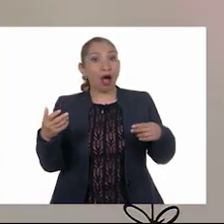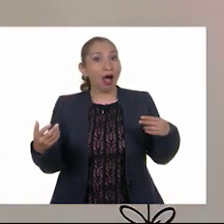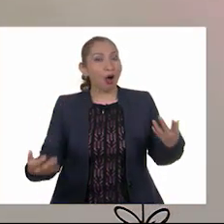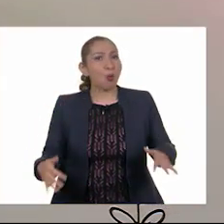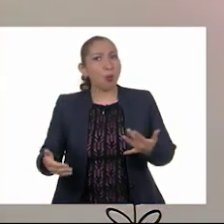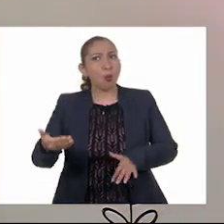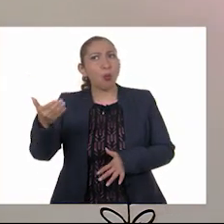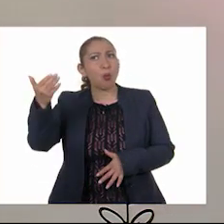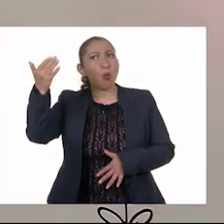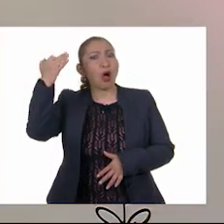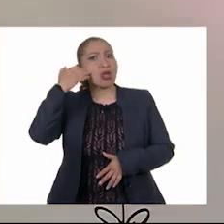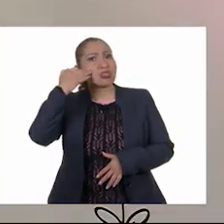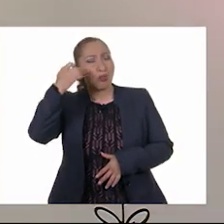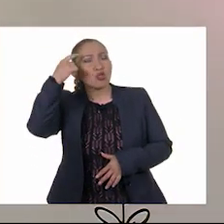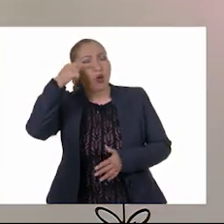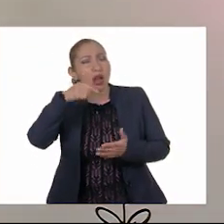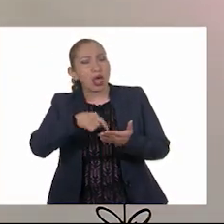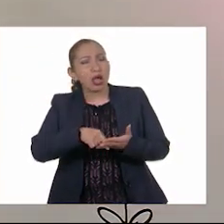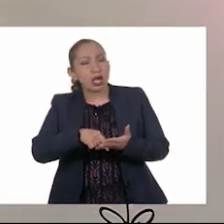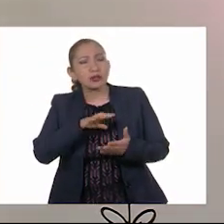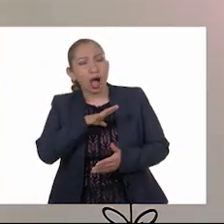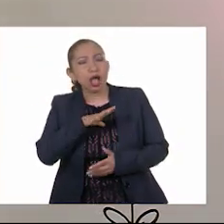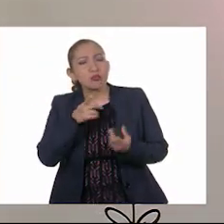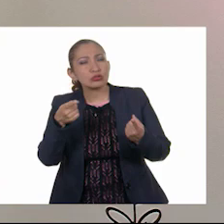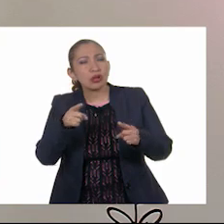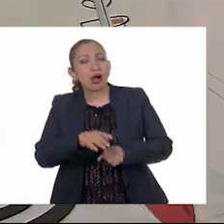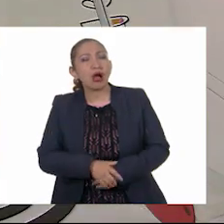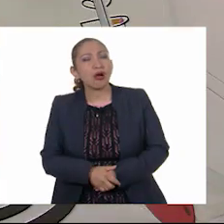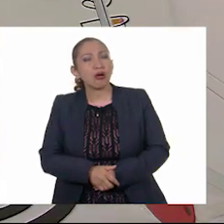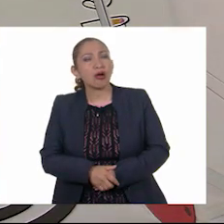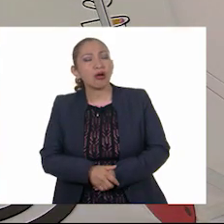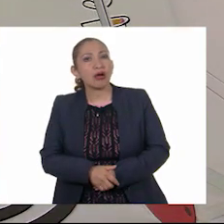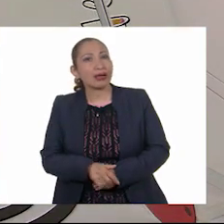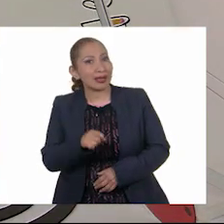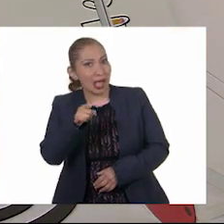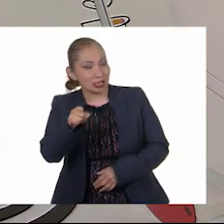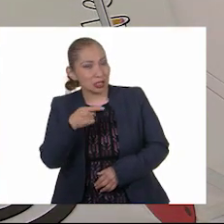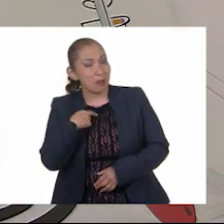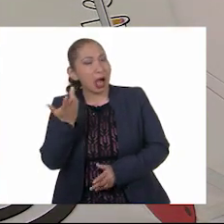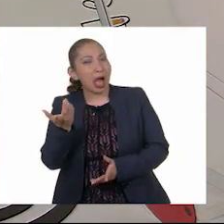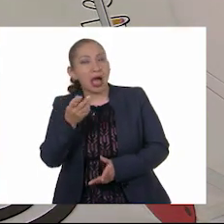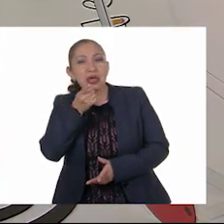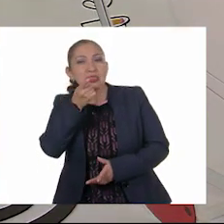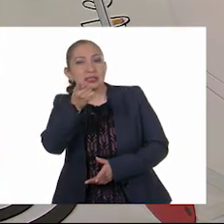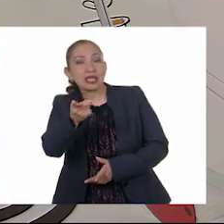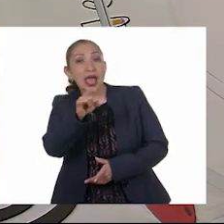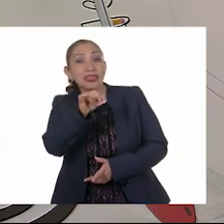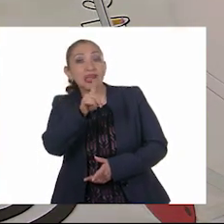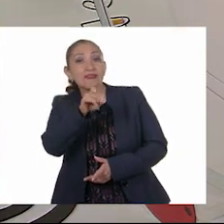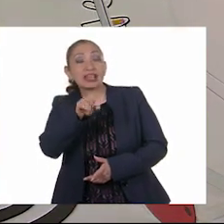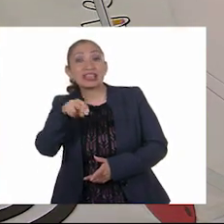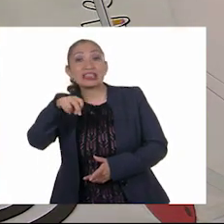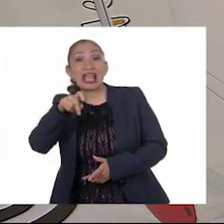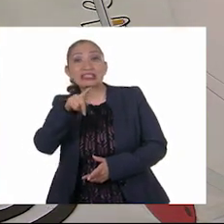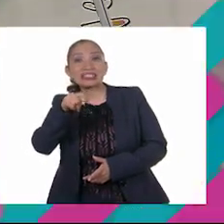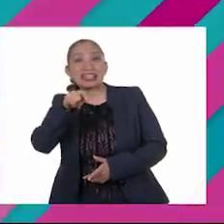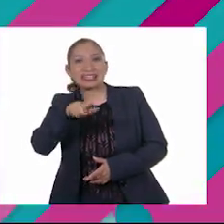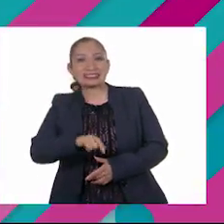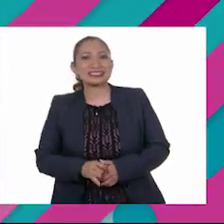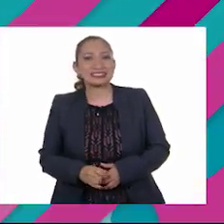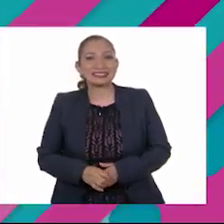¿Desde hace cuánto tiempo creen ustedes que existe la música? Eso nos lo va a resolver David y Mesli.